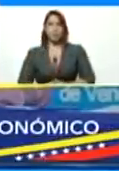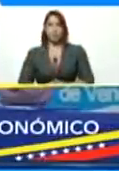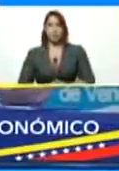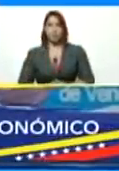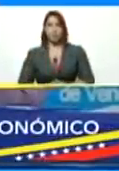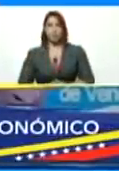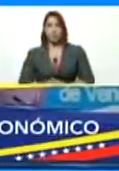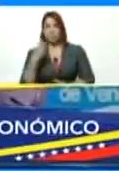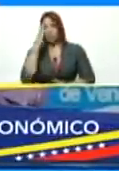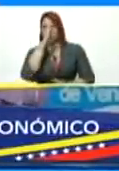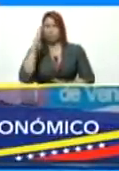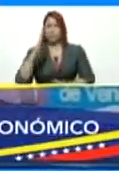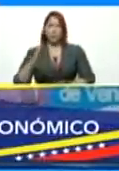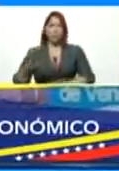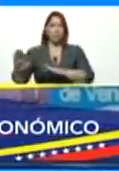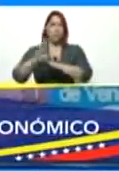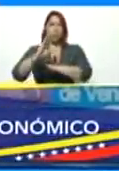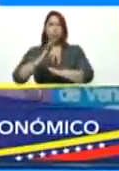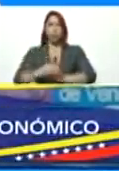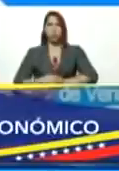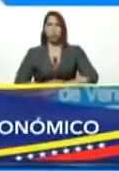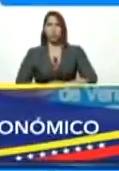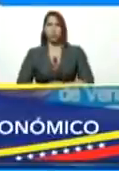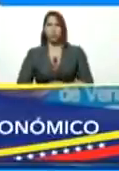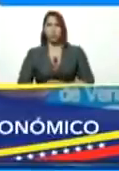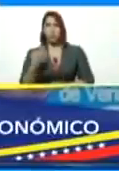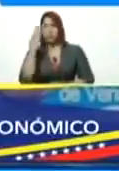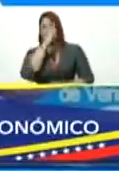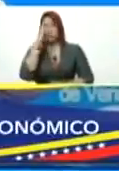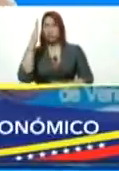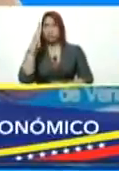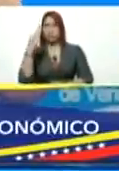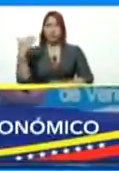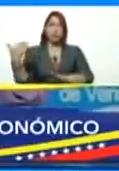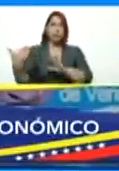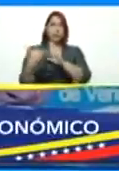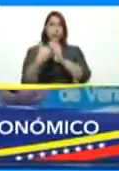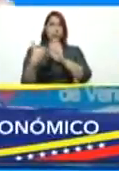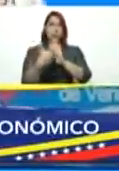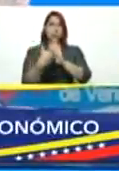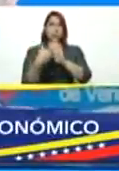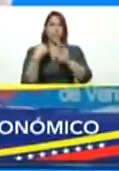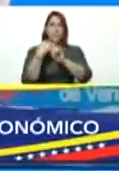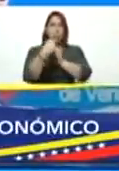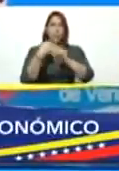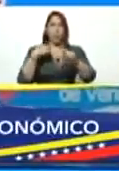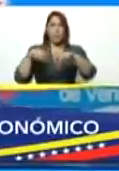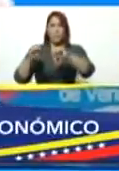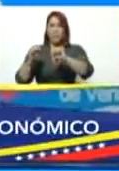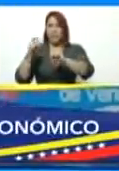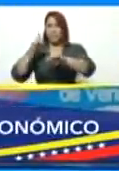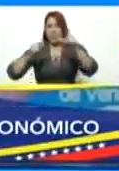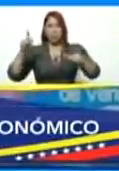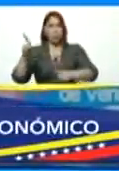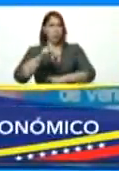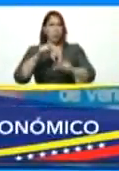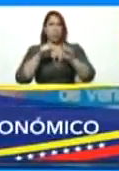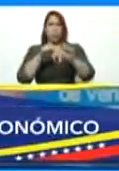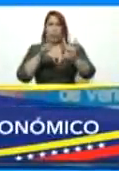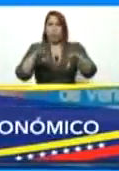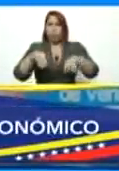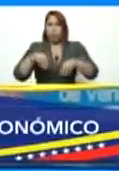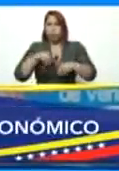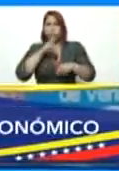en medio de las sanciones en medio de las amenazas y agresiones imperiales la gente no se quedó de brazos cruzados